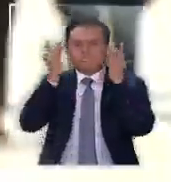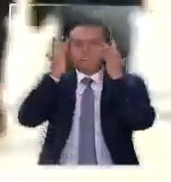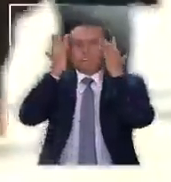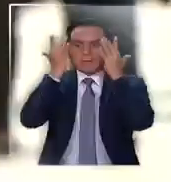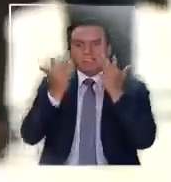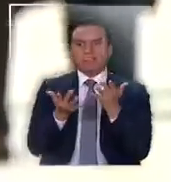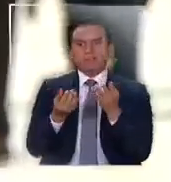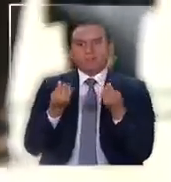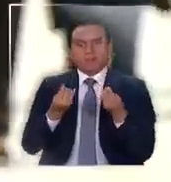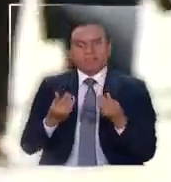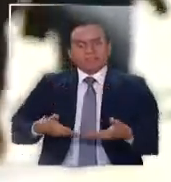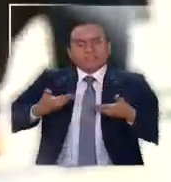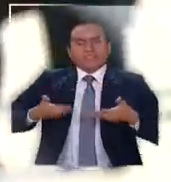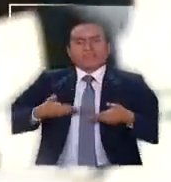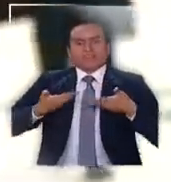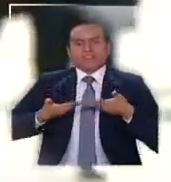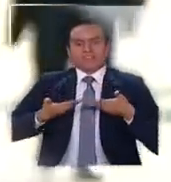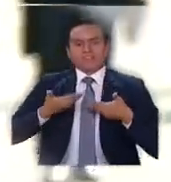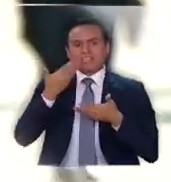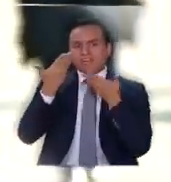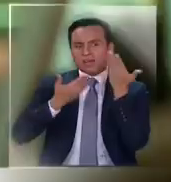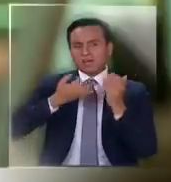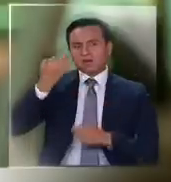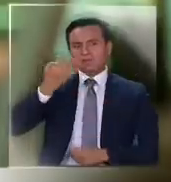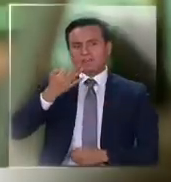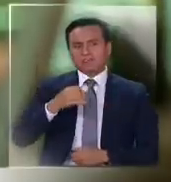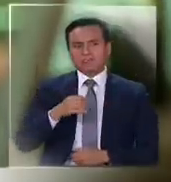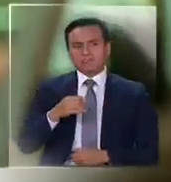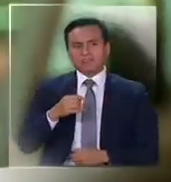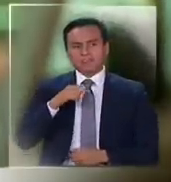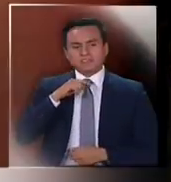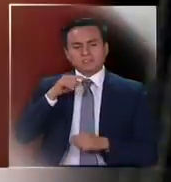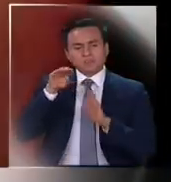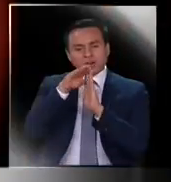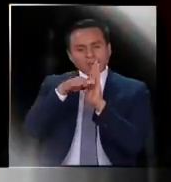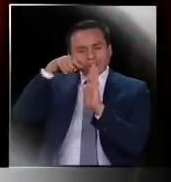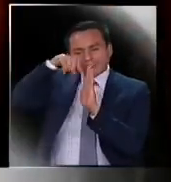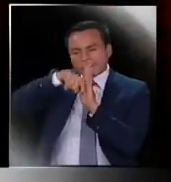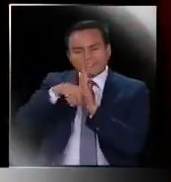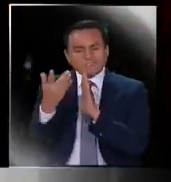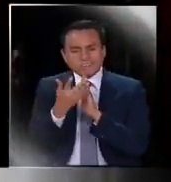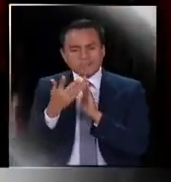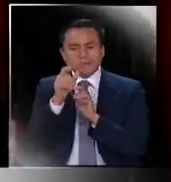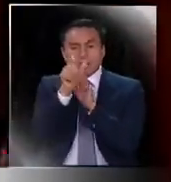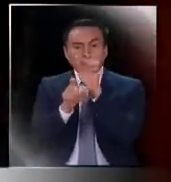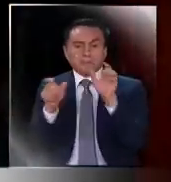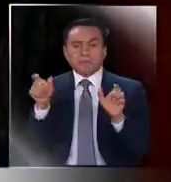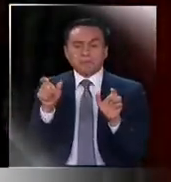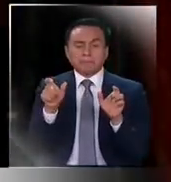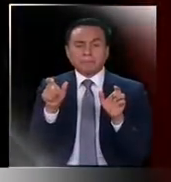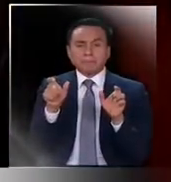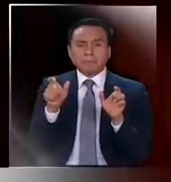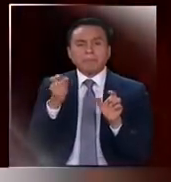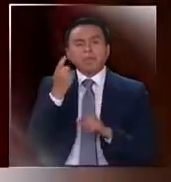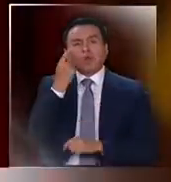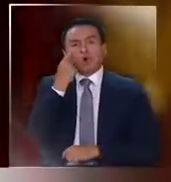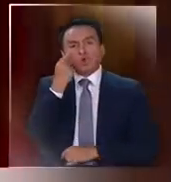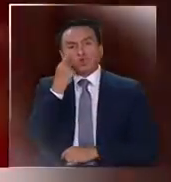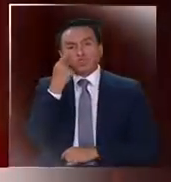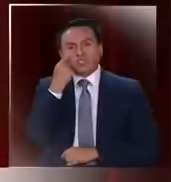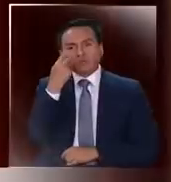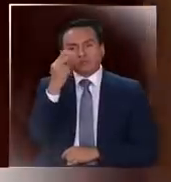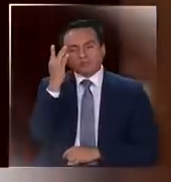muy buena, entusiasmista, cantaba perfecto. La esencia del programa es que la gente no solamente conocía